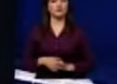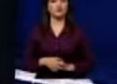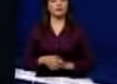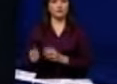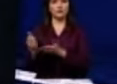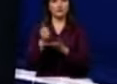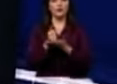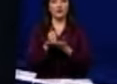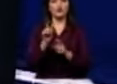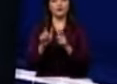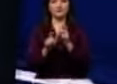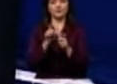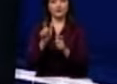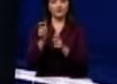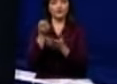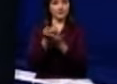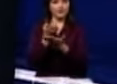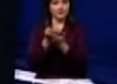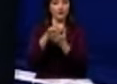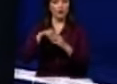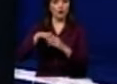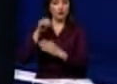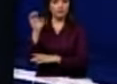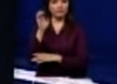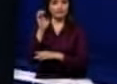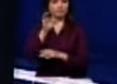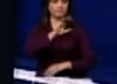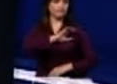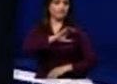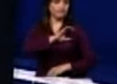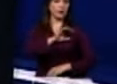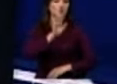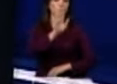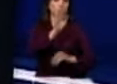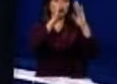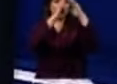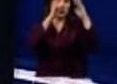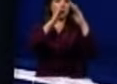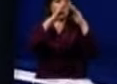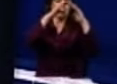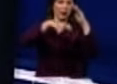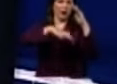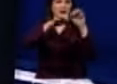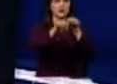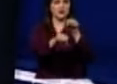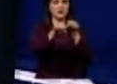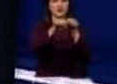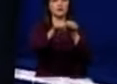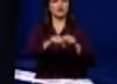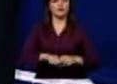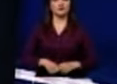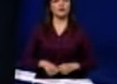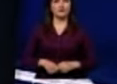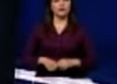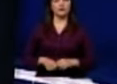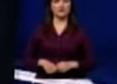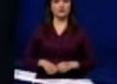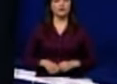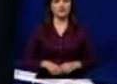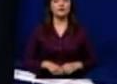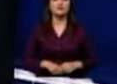ayuda, para quienes necesiten acceder a la ayuda económica del Fondo de Emergencias del municipio en caso de que su vivienda haya sufrido afectaciones debido al temporal invernal.